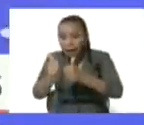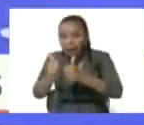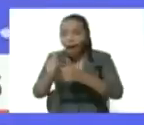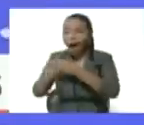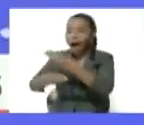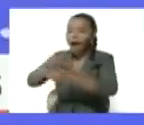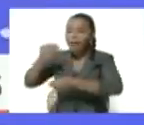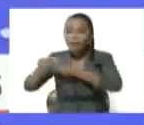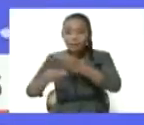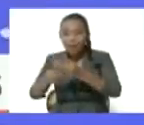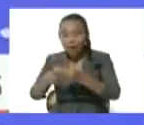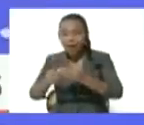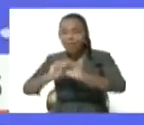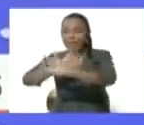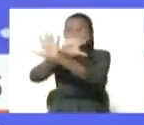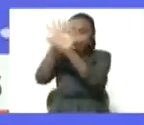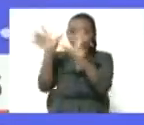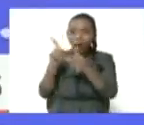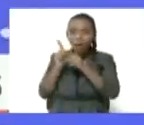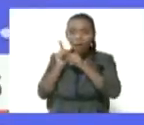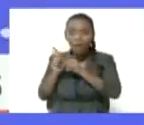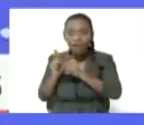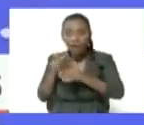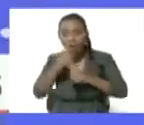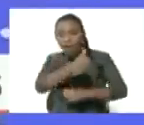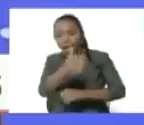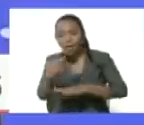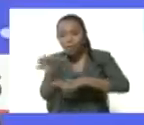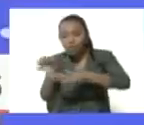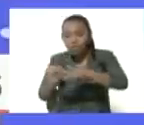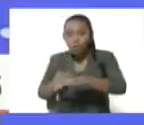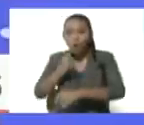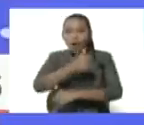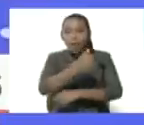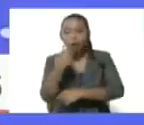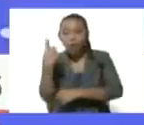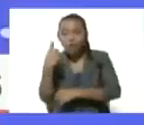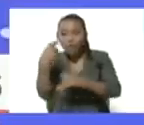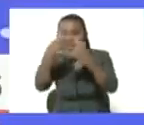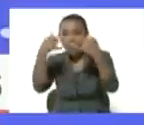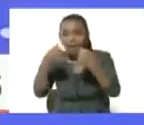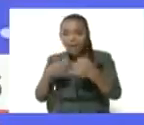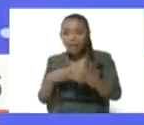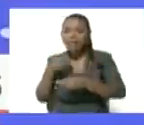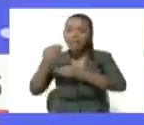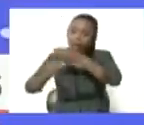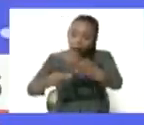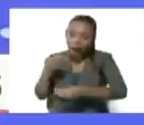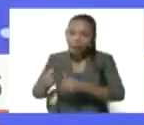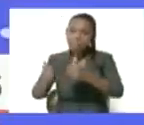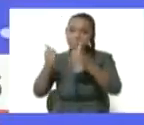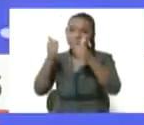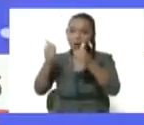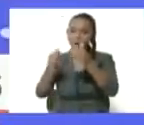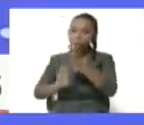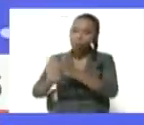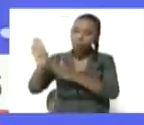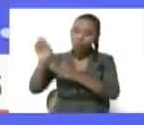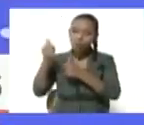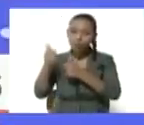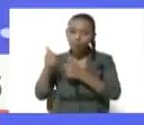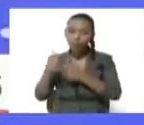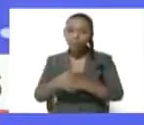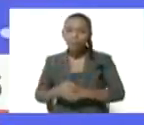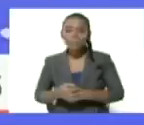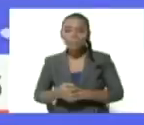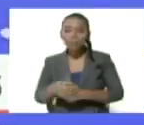acción concreta en cada municipio, en cada territorio, para que cada una de esas líneas se concrete. Y para ello